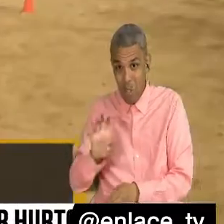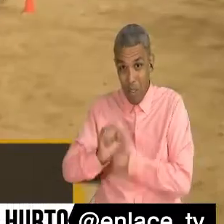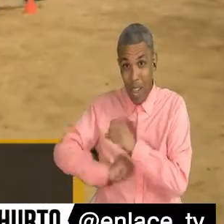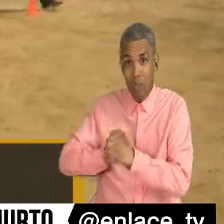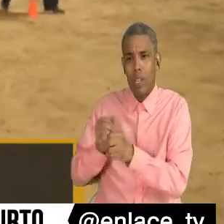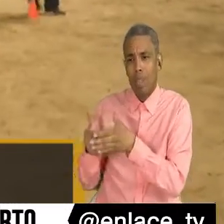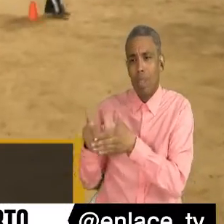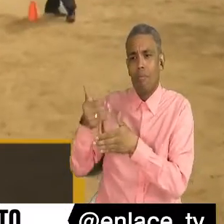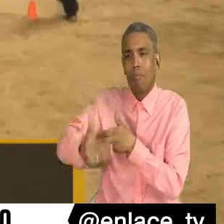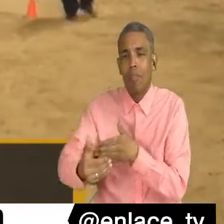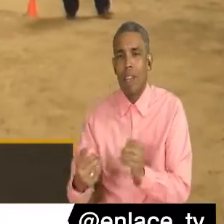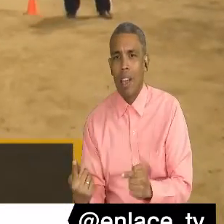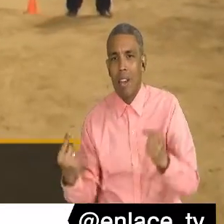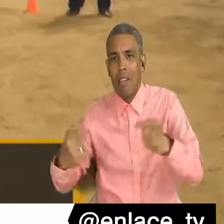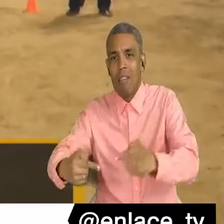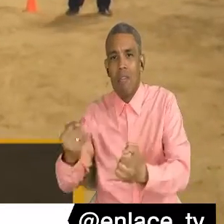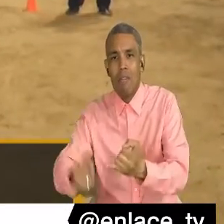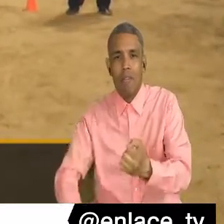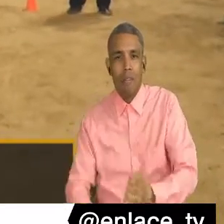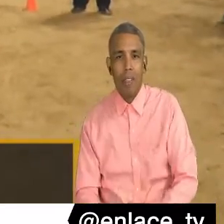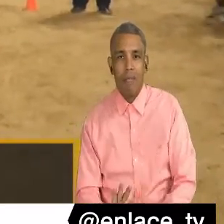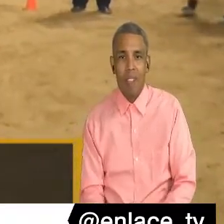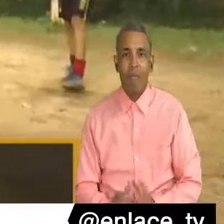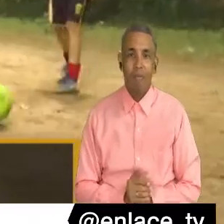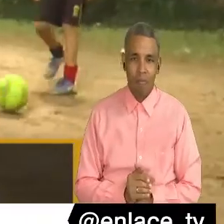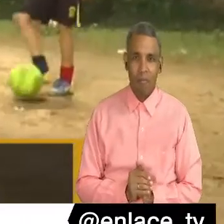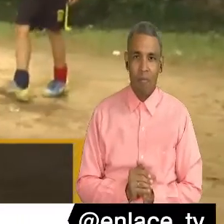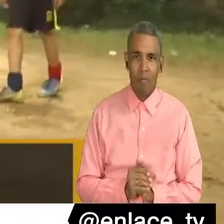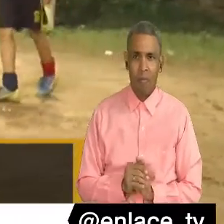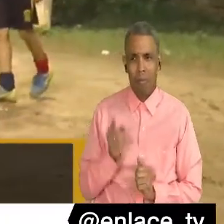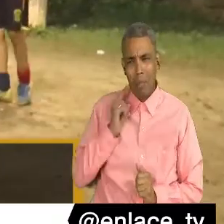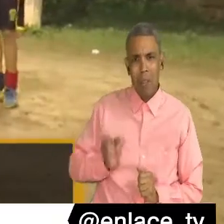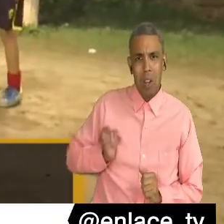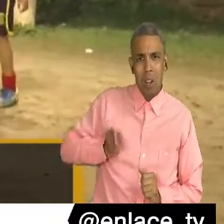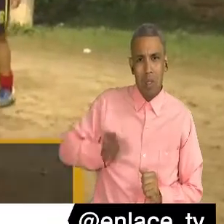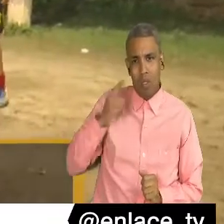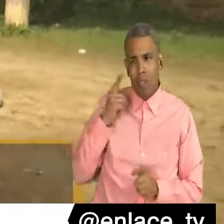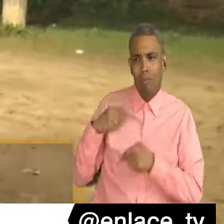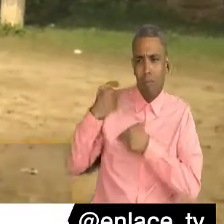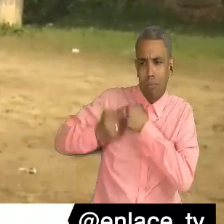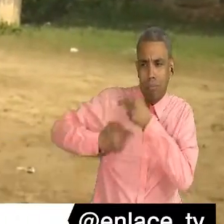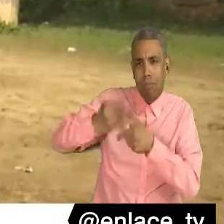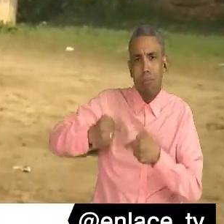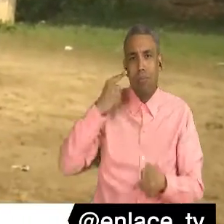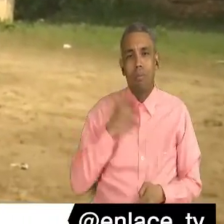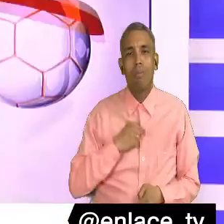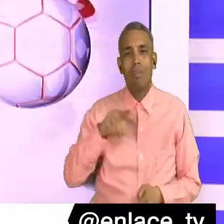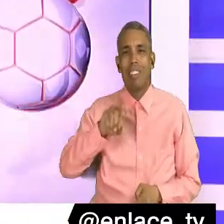La familia Arredondo ha mantenido esta escuela de fútbol de la que han surgido figuras como Sergio Herrera y Michael Nike.